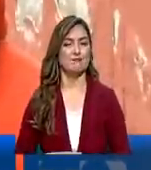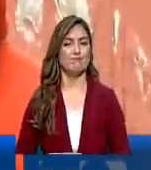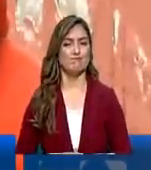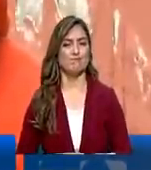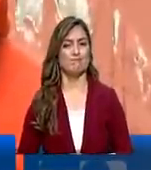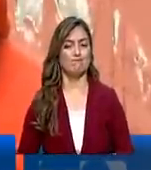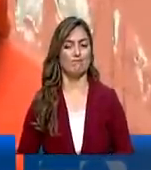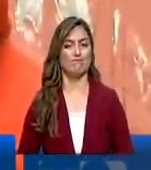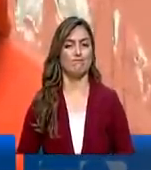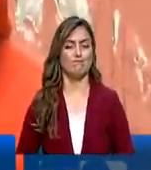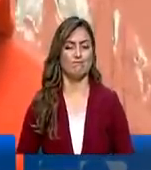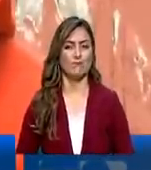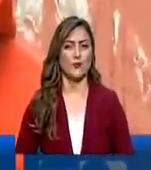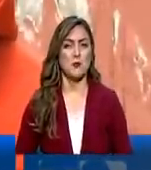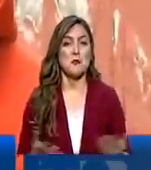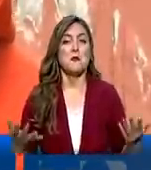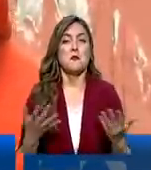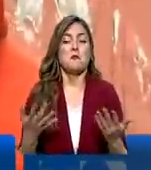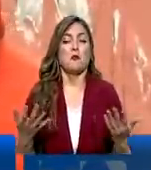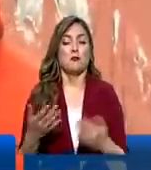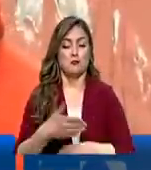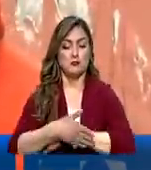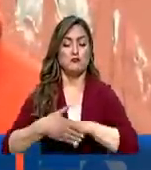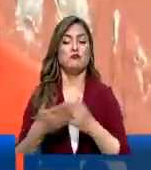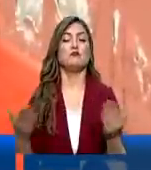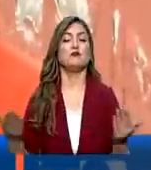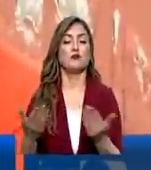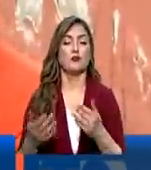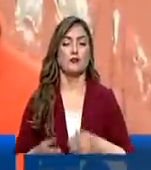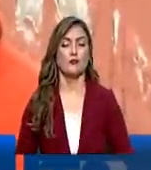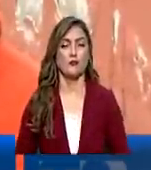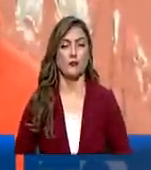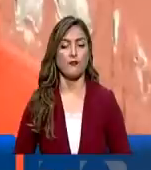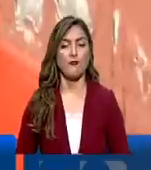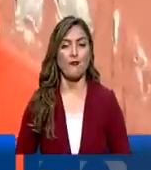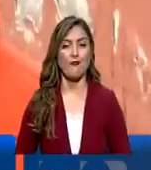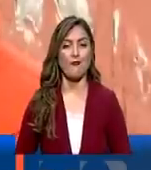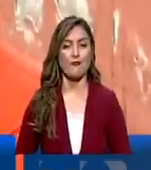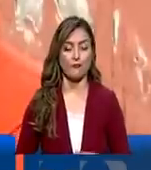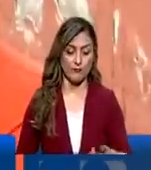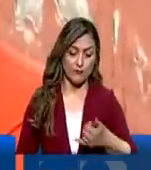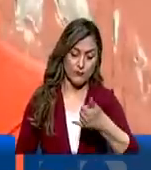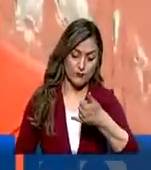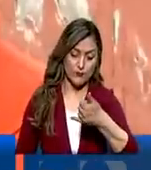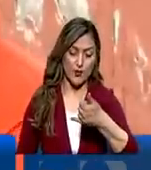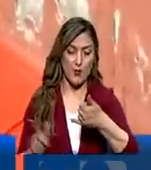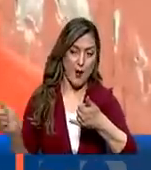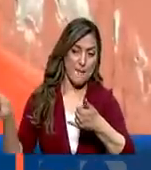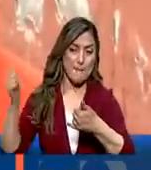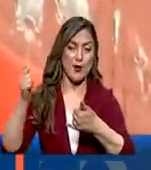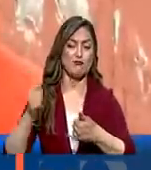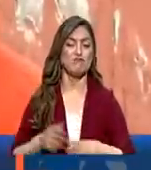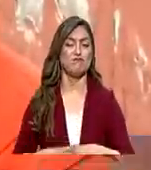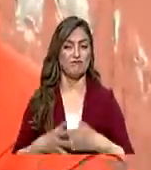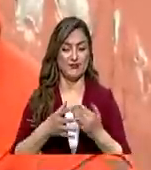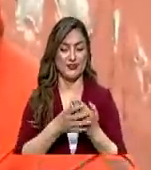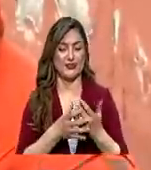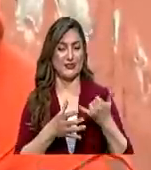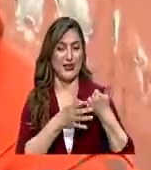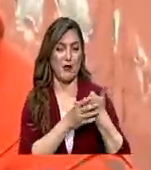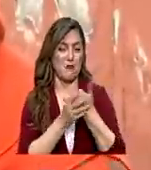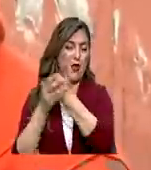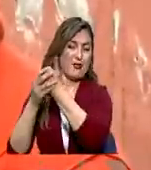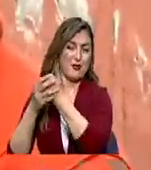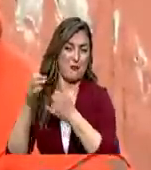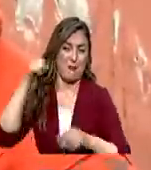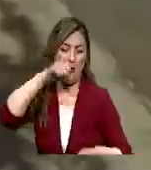y como que me preguntaron que a dónde pusieron la dirección. Y vi el celular y ahí me arracharon el celular y me